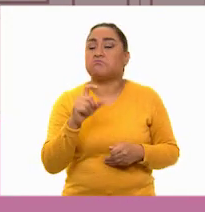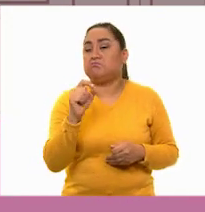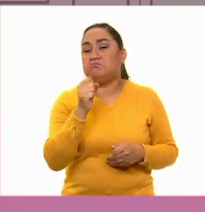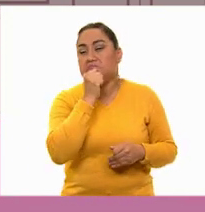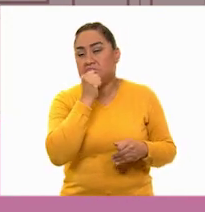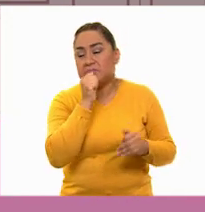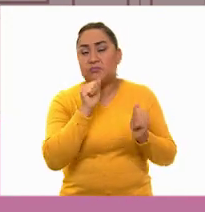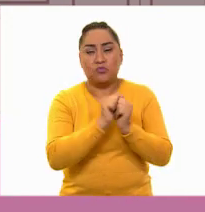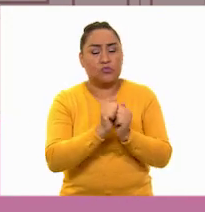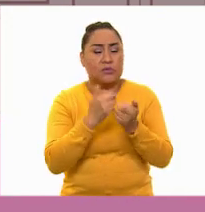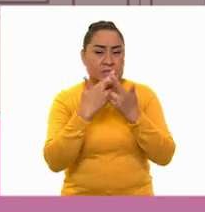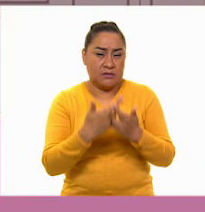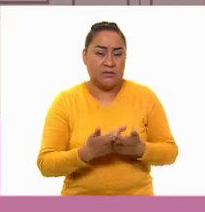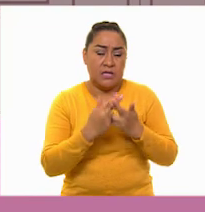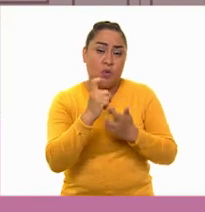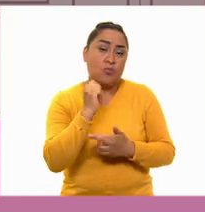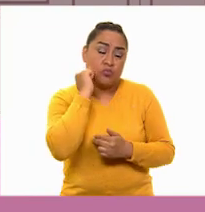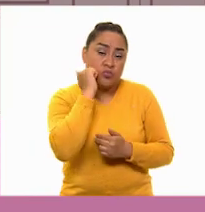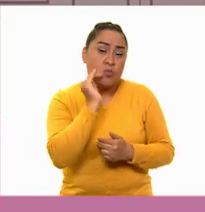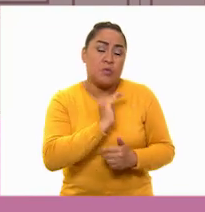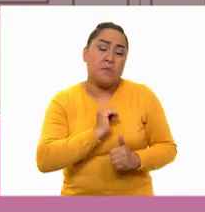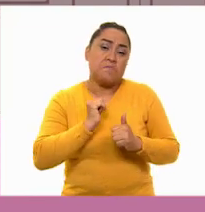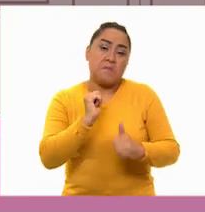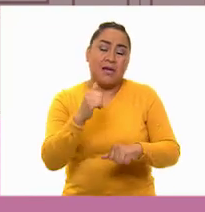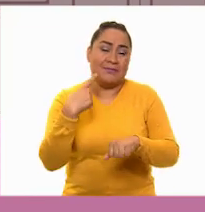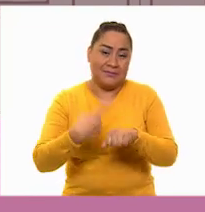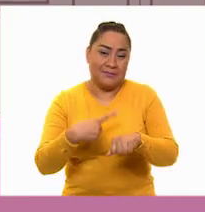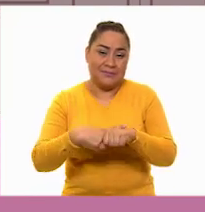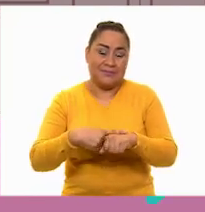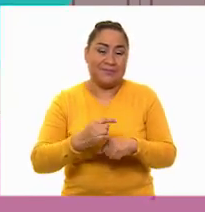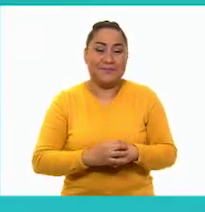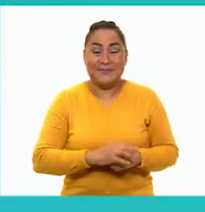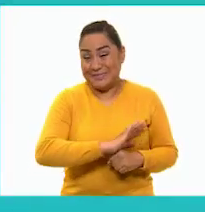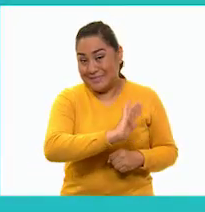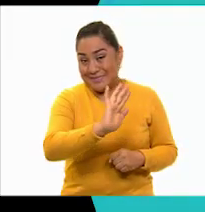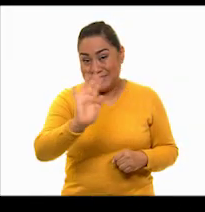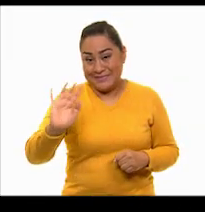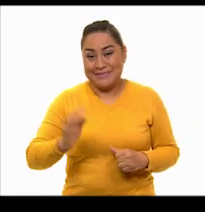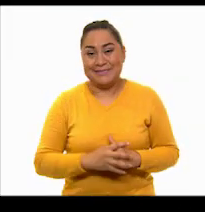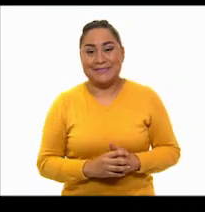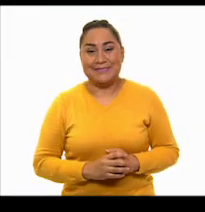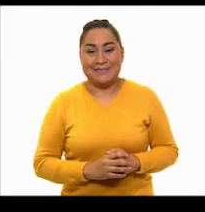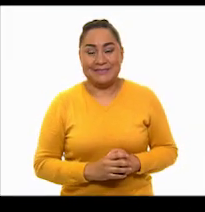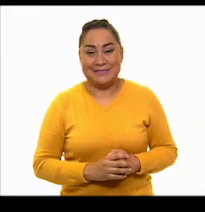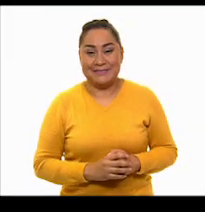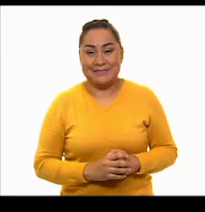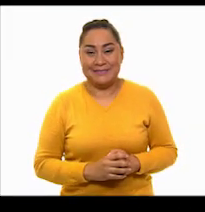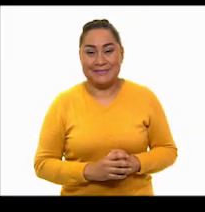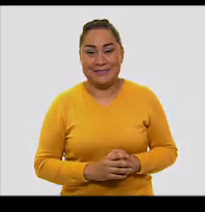suficiente agua y jabón ayuda a prevenir enfermedades. ¡Adiós!